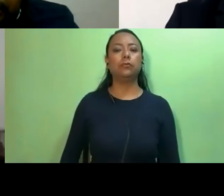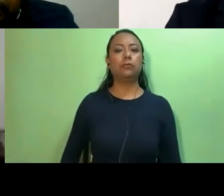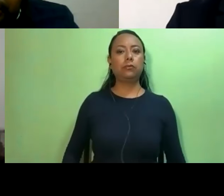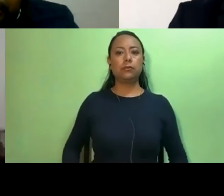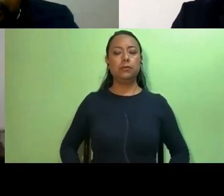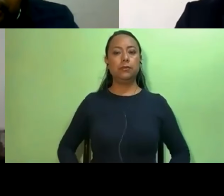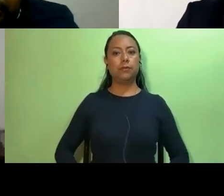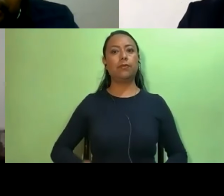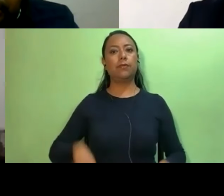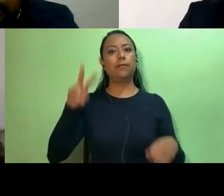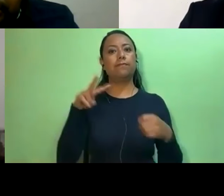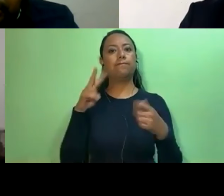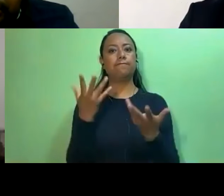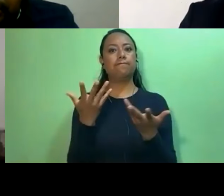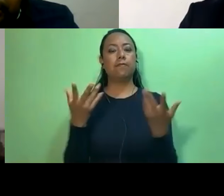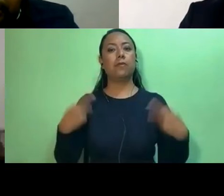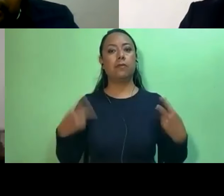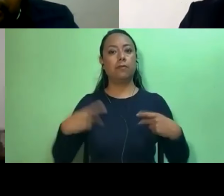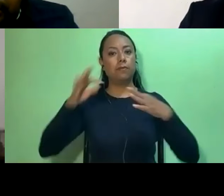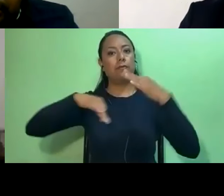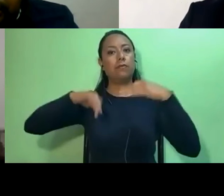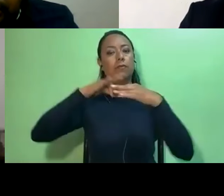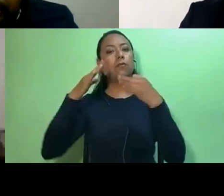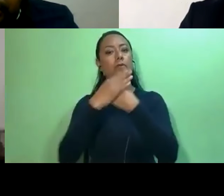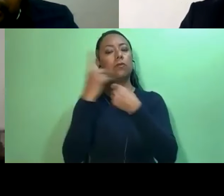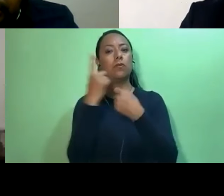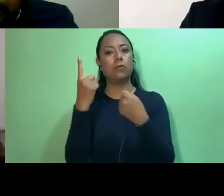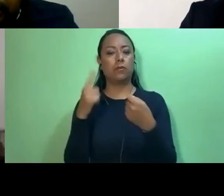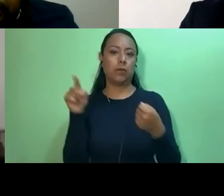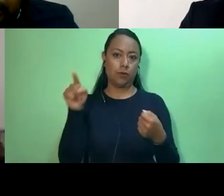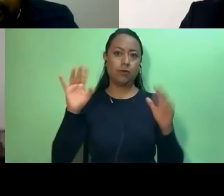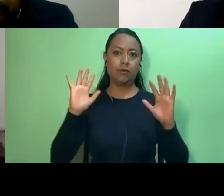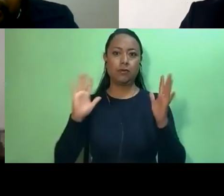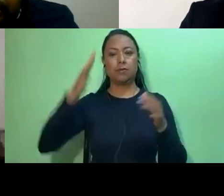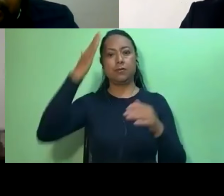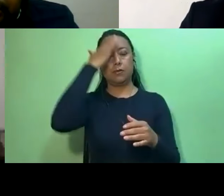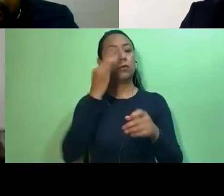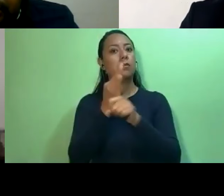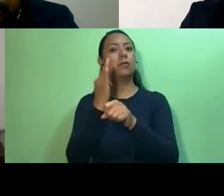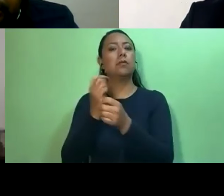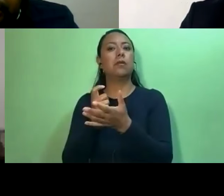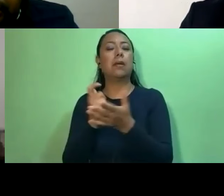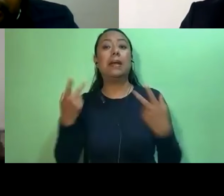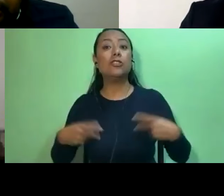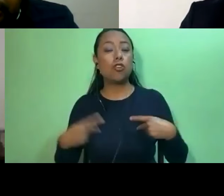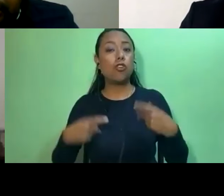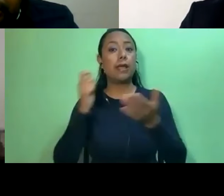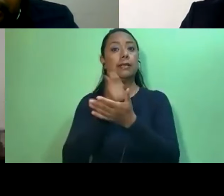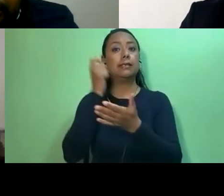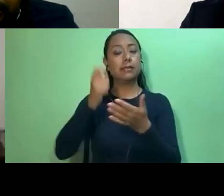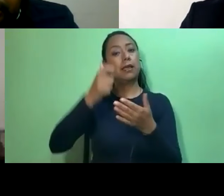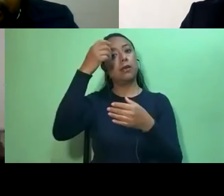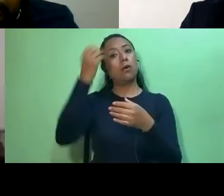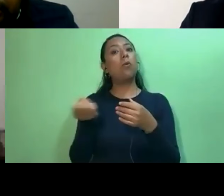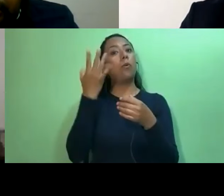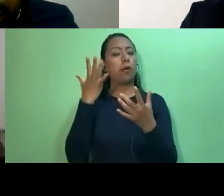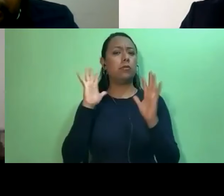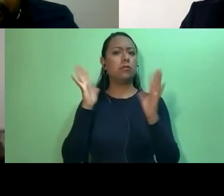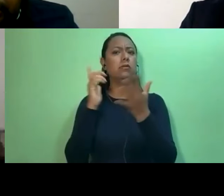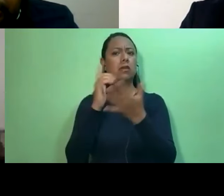el sentido de que ahora ya sabe qué cantidad es la que va a pagar, e inclusive en términos de beneficio